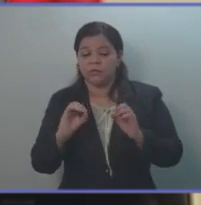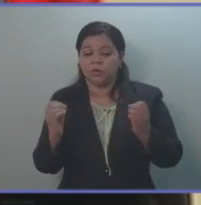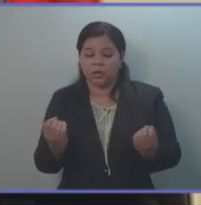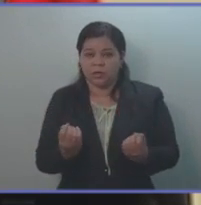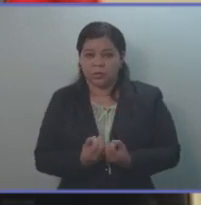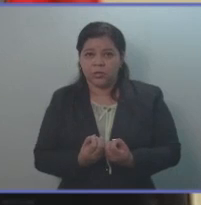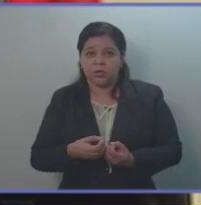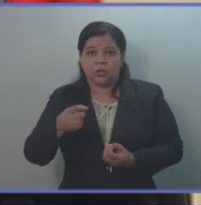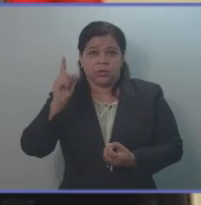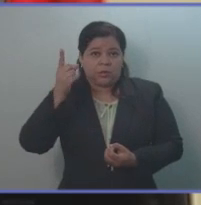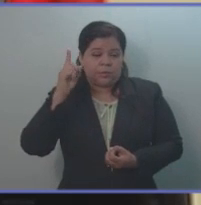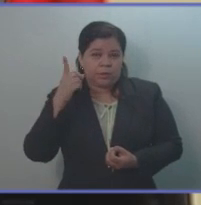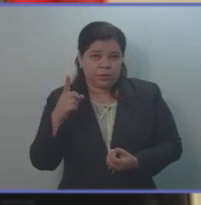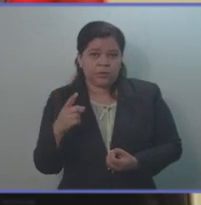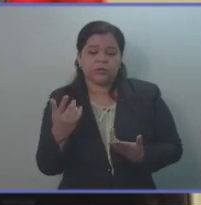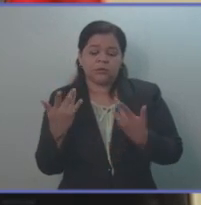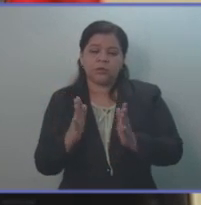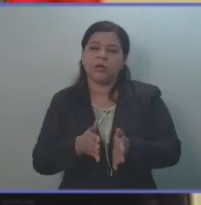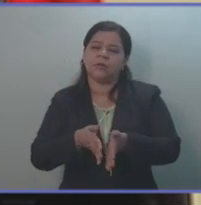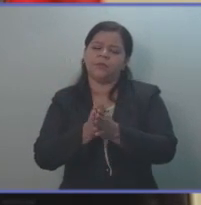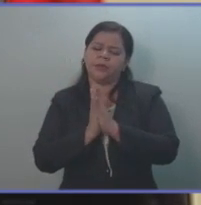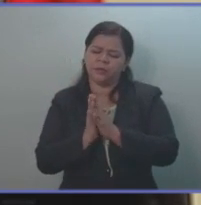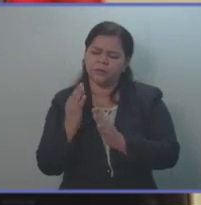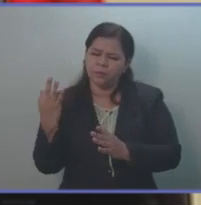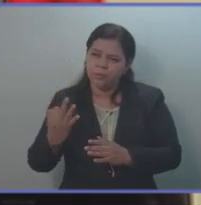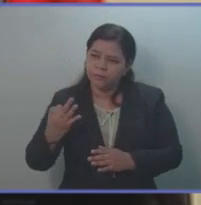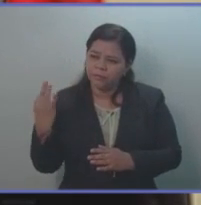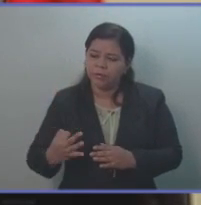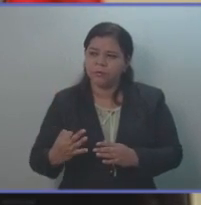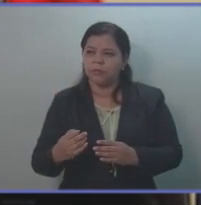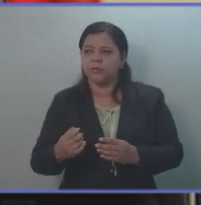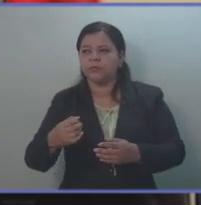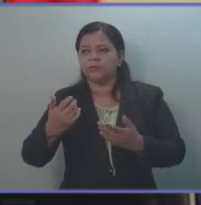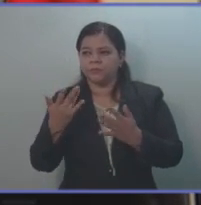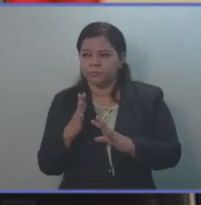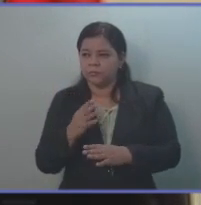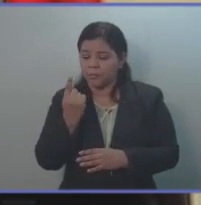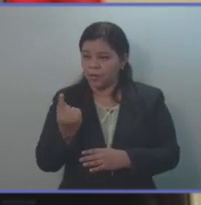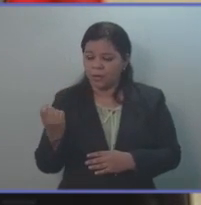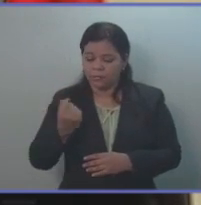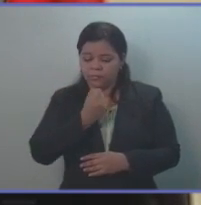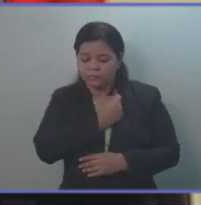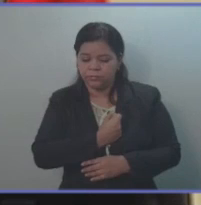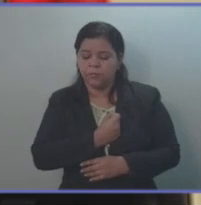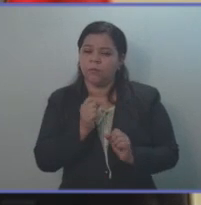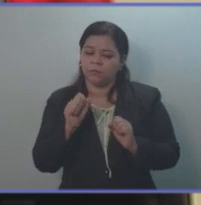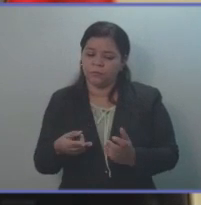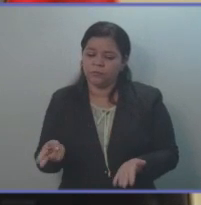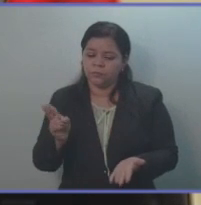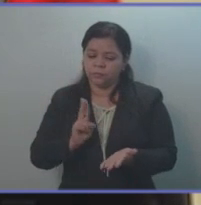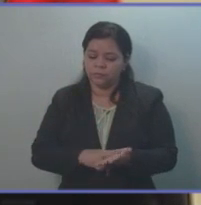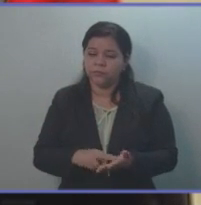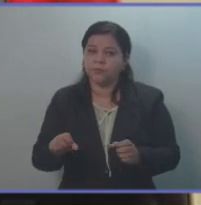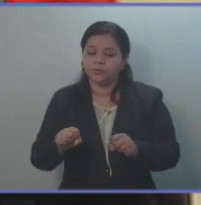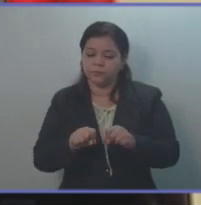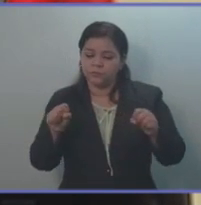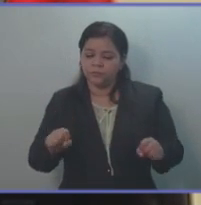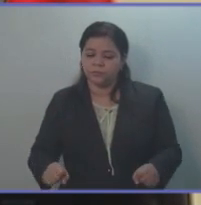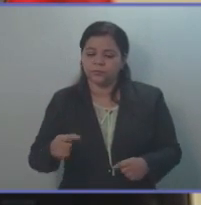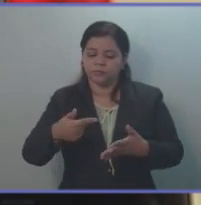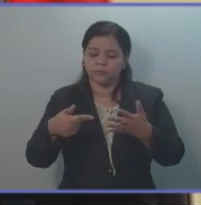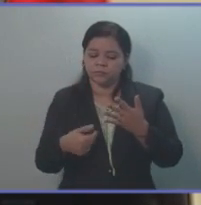organizaciones docentes han solicitado a las autoridades educativas que el personal afectado sea contratado bajo el sistema de ley de